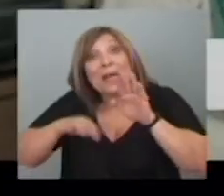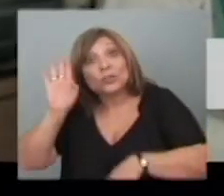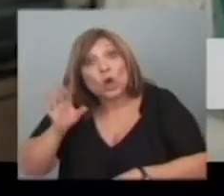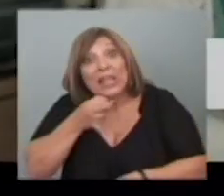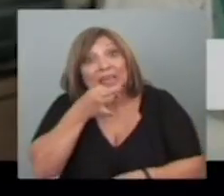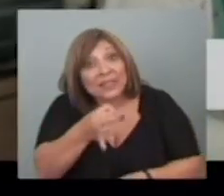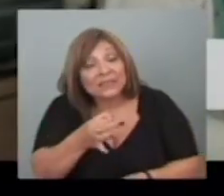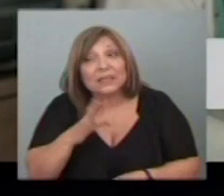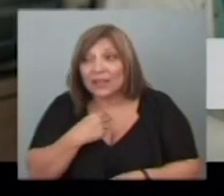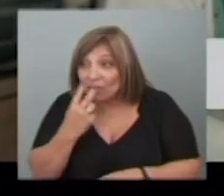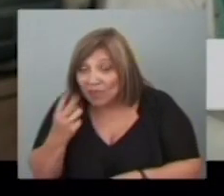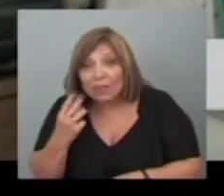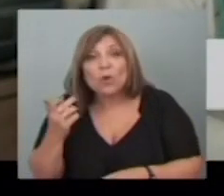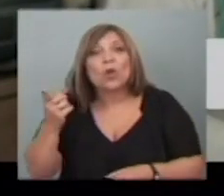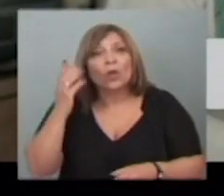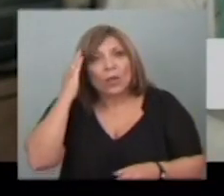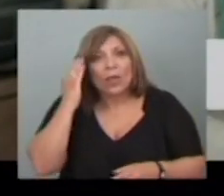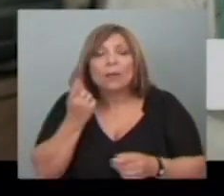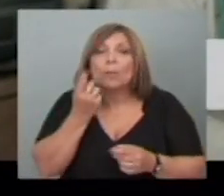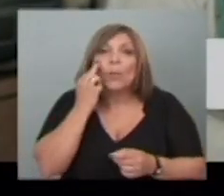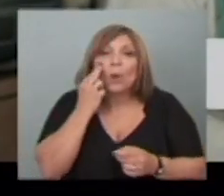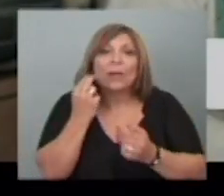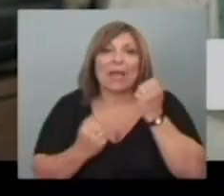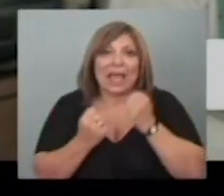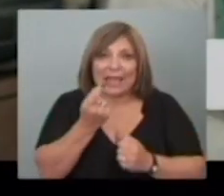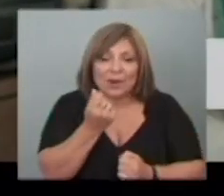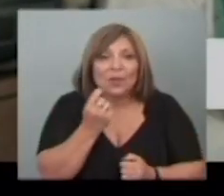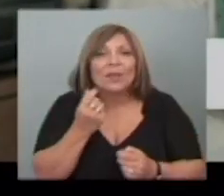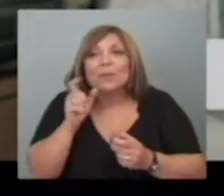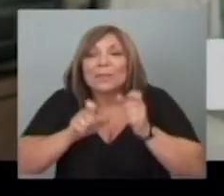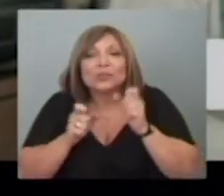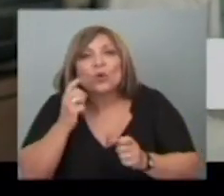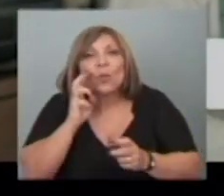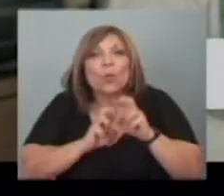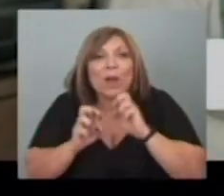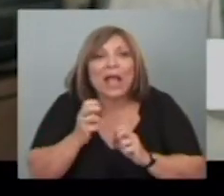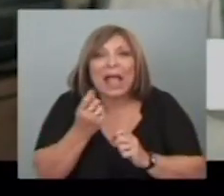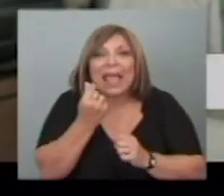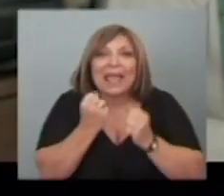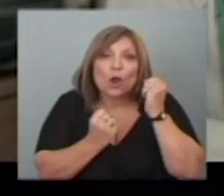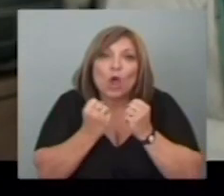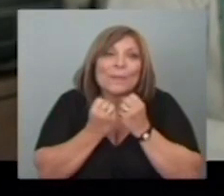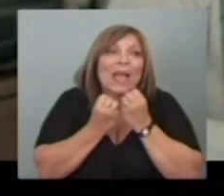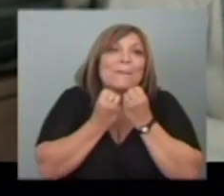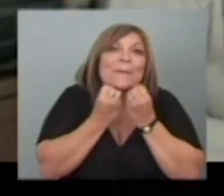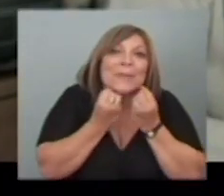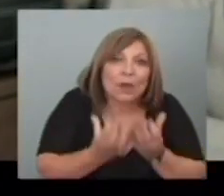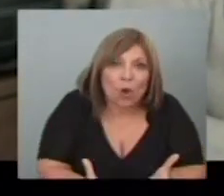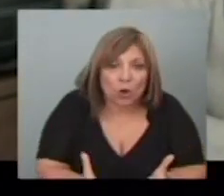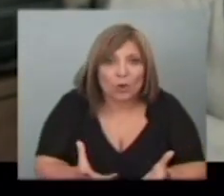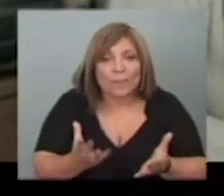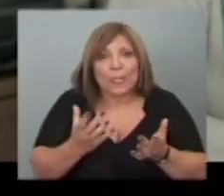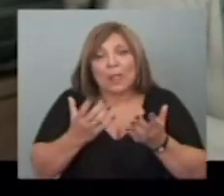vemos, sabemos que la gente busca una situación económica mejor, ¿no?